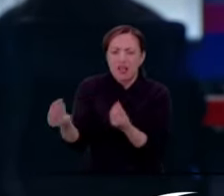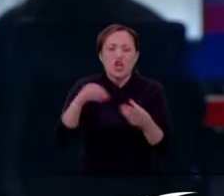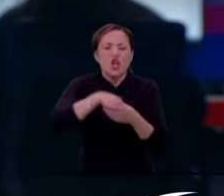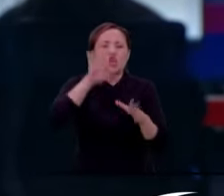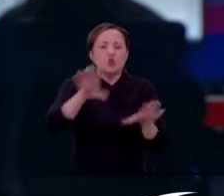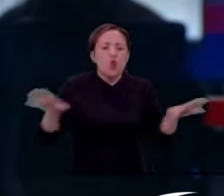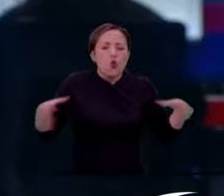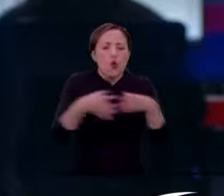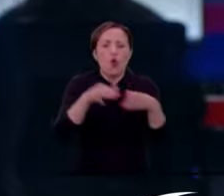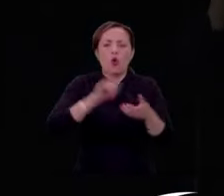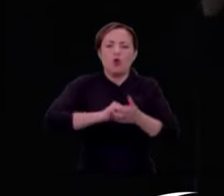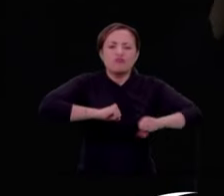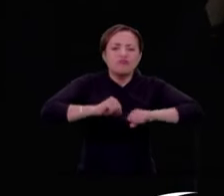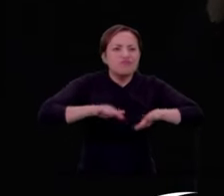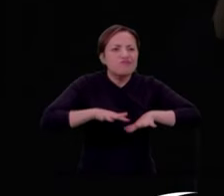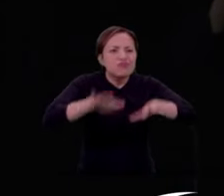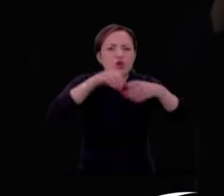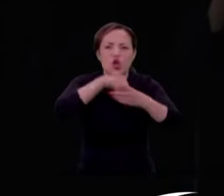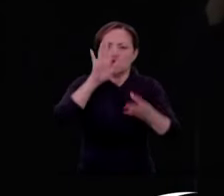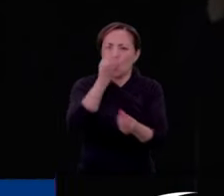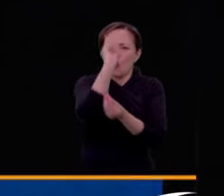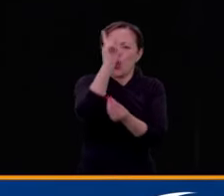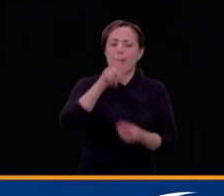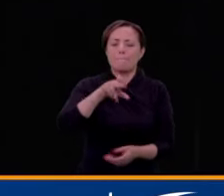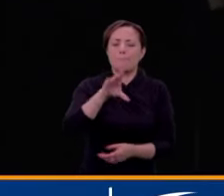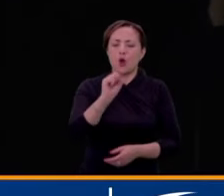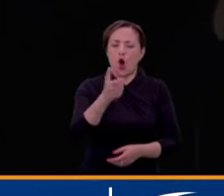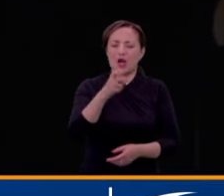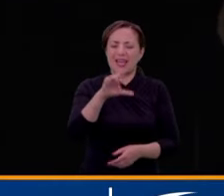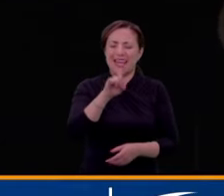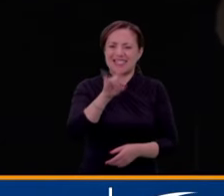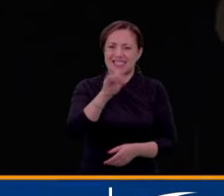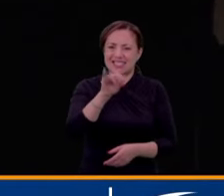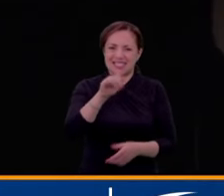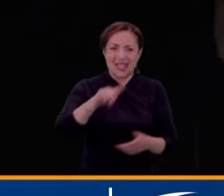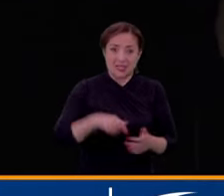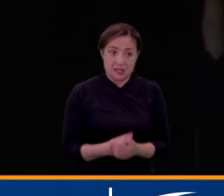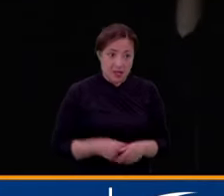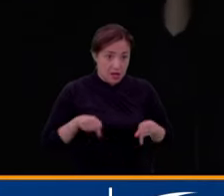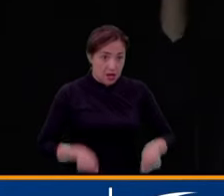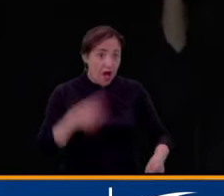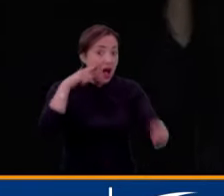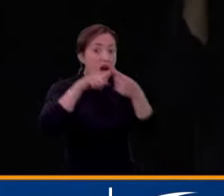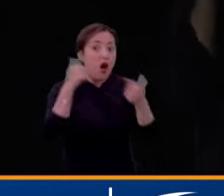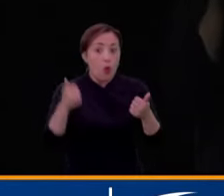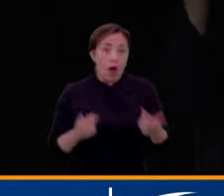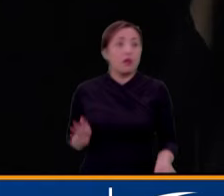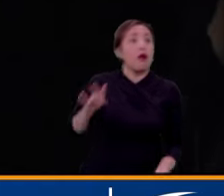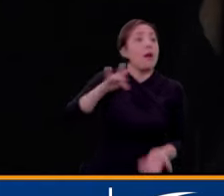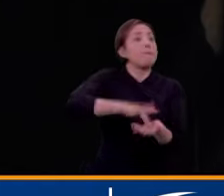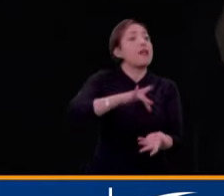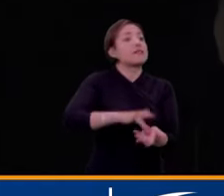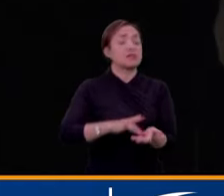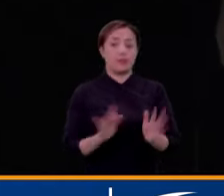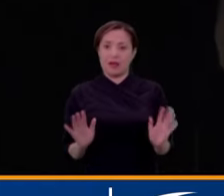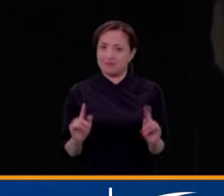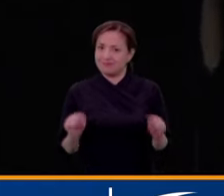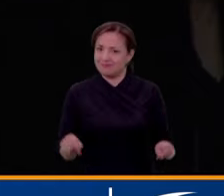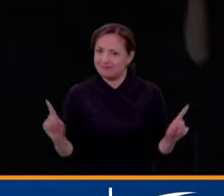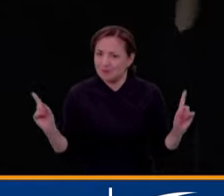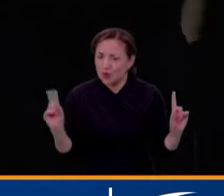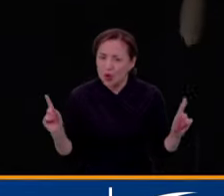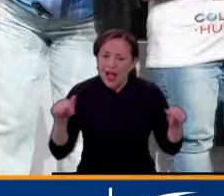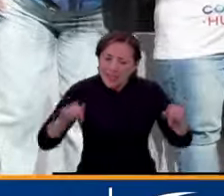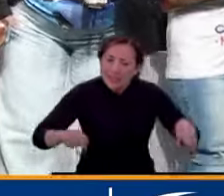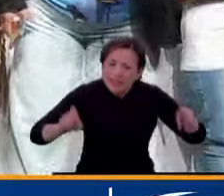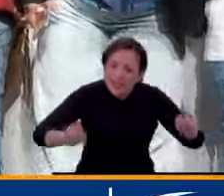progresistas. Porque aquí no se trata de participar, aquí se trata de